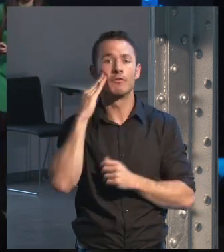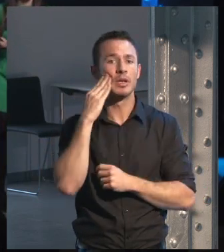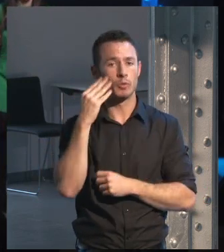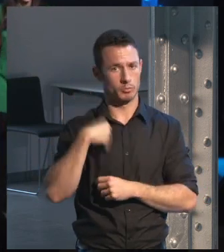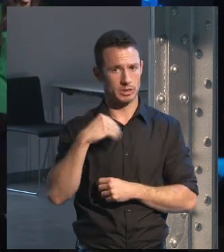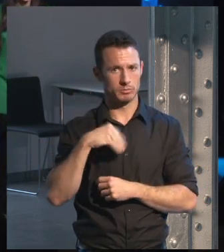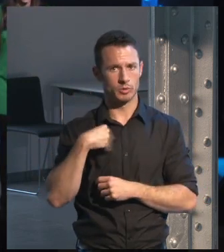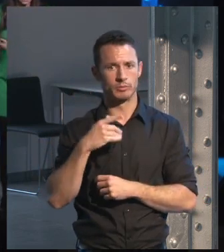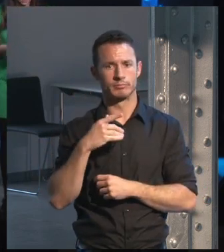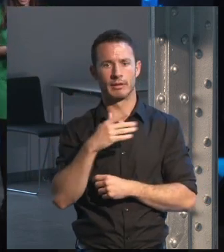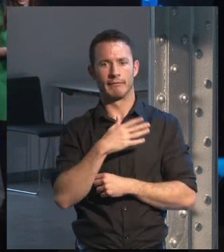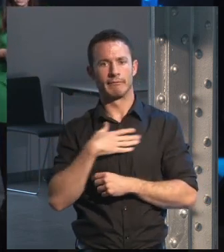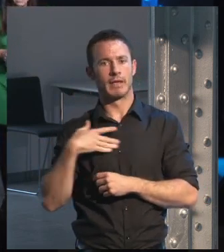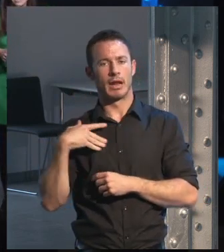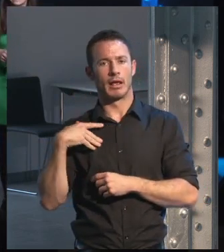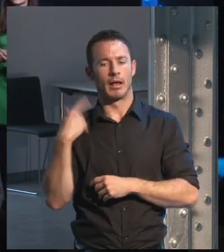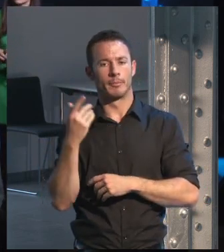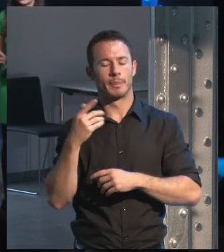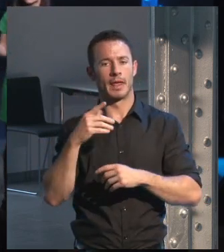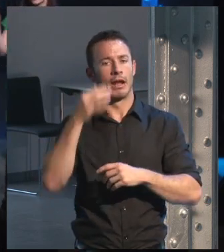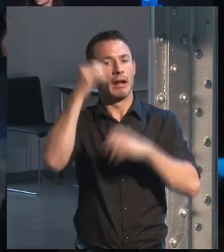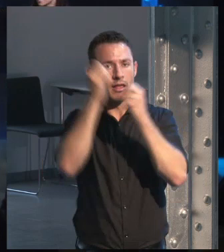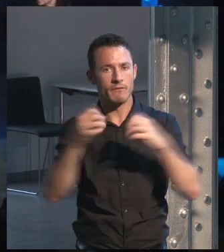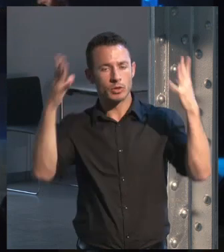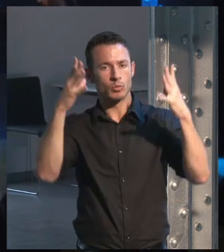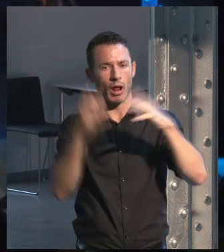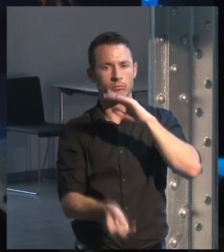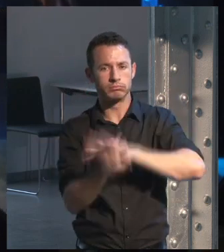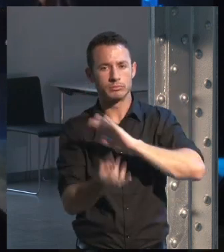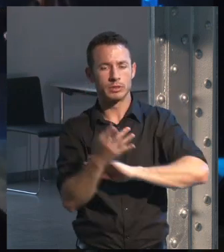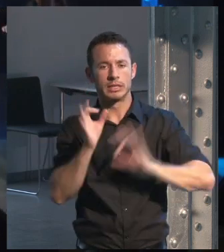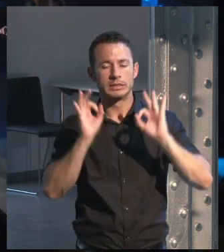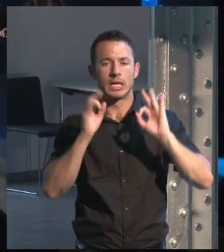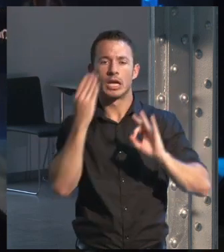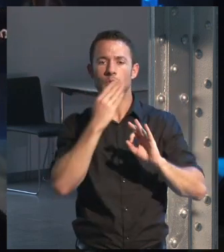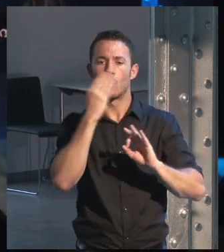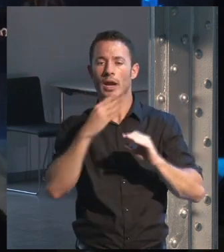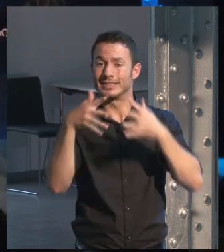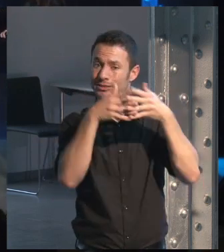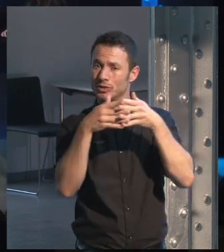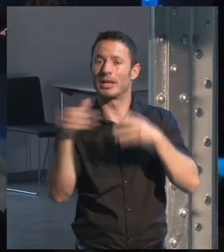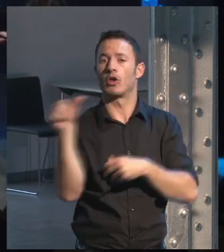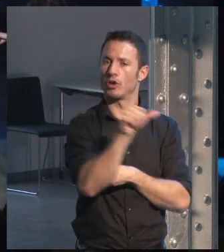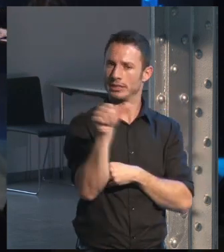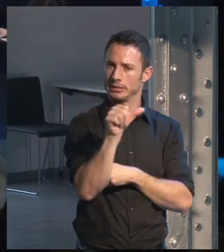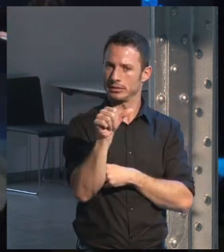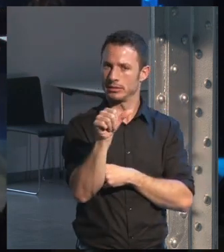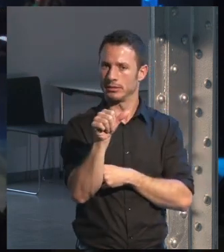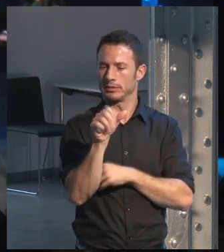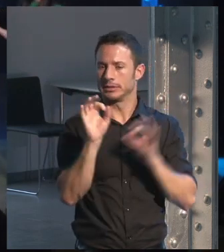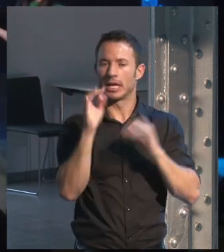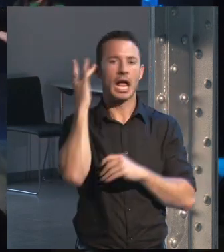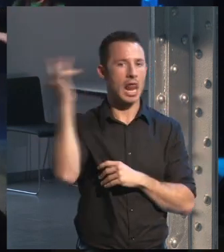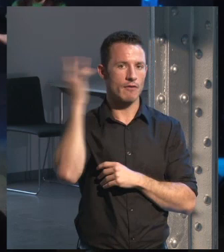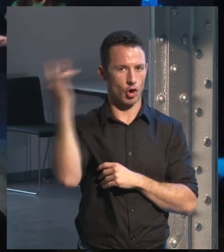la generación de contenidos de realidad virtual a las escuelas del oeste de Estados Unidos, en concreto de